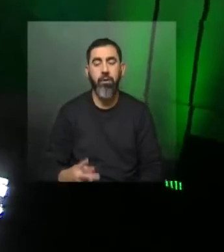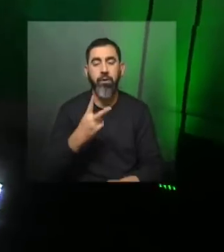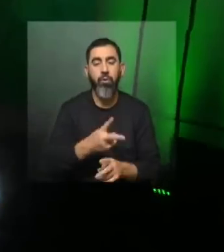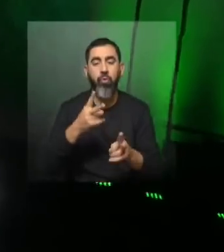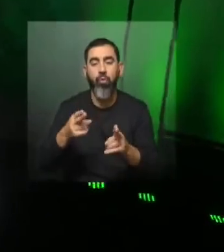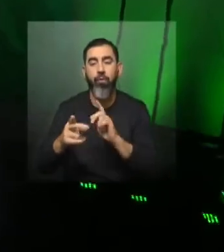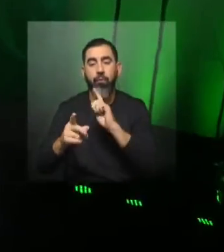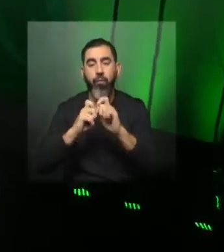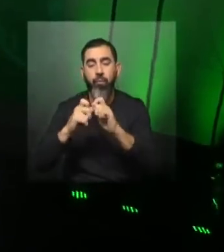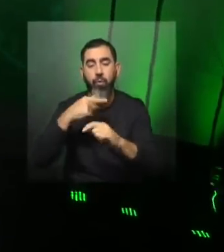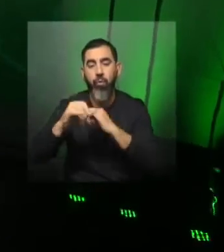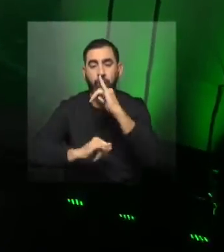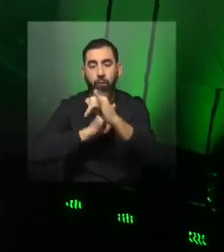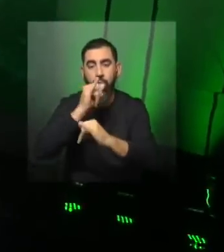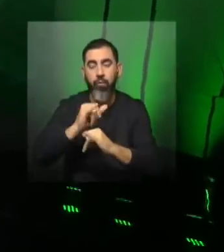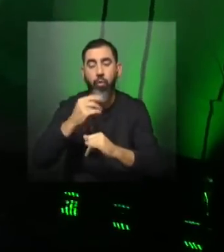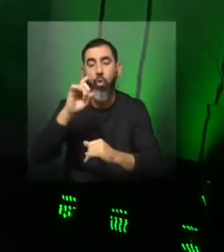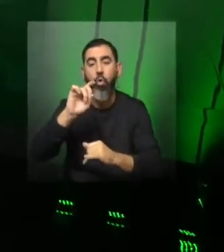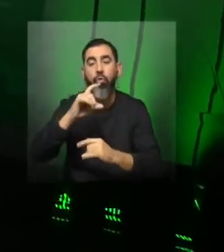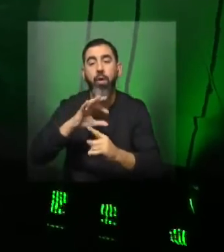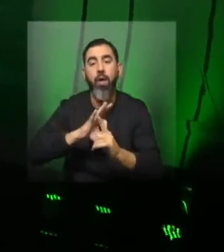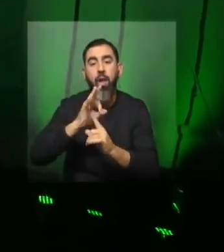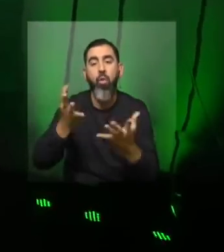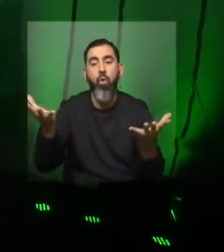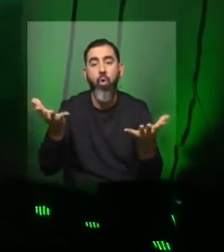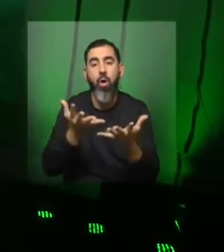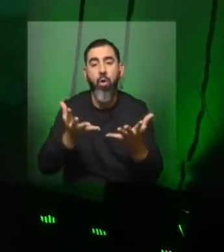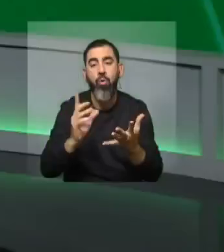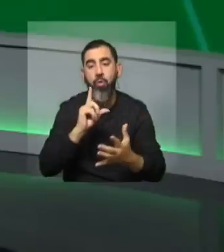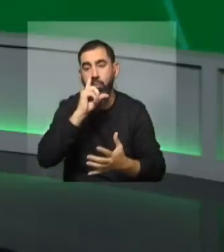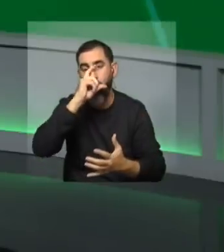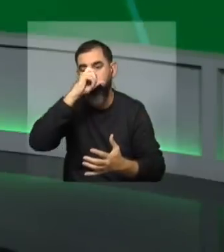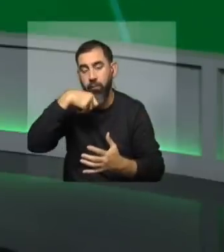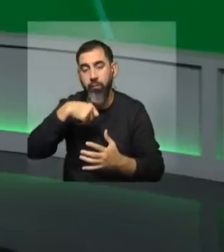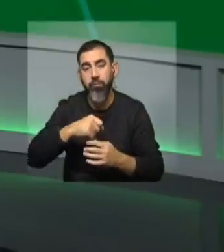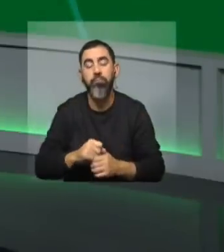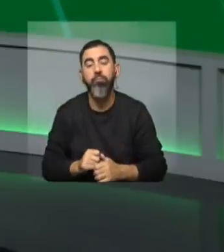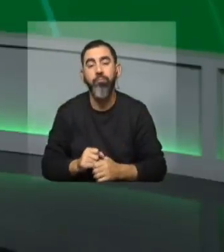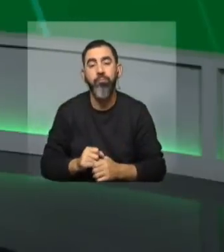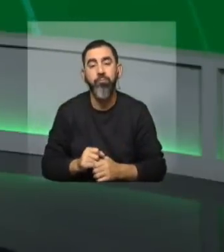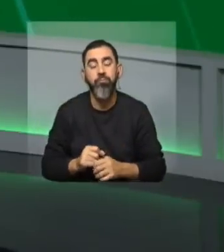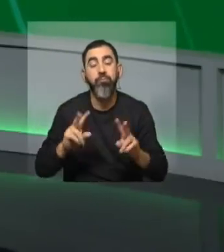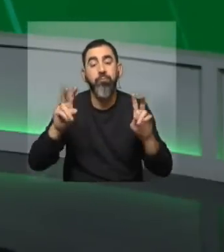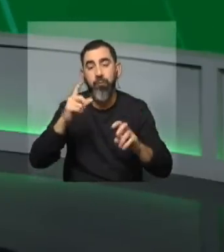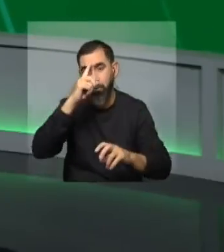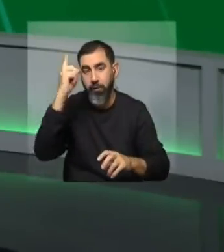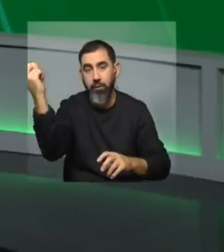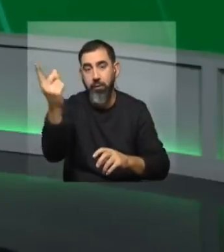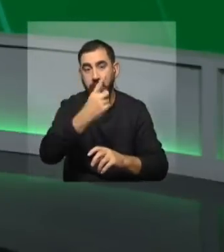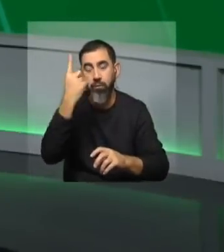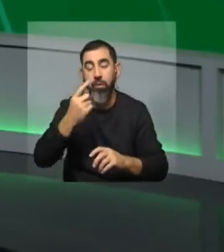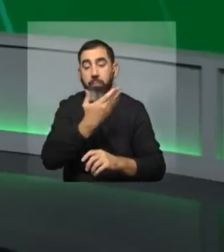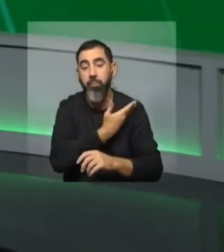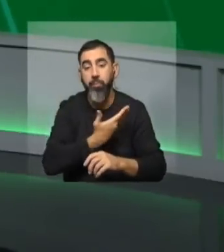Bloque de MBD Noticias, continuamos con información con 12 grados a esta hora nada más aquí en Montevideo y en el ámbito internacional les contamos